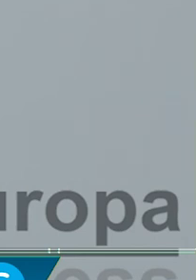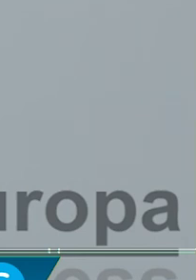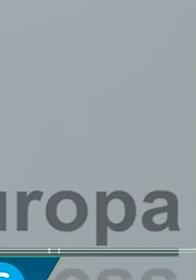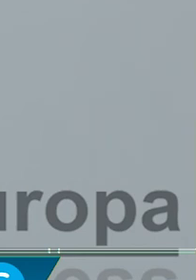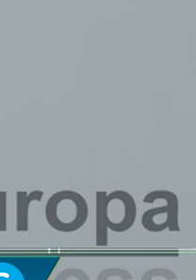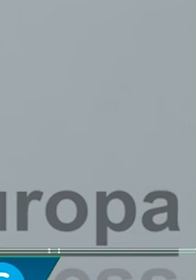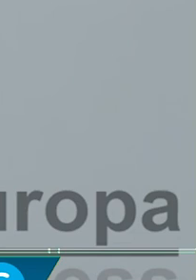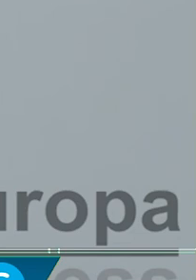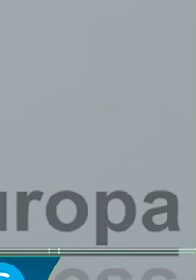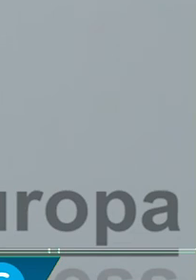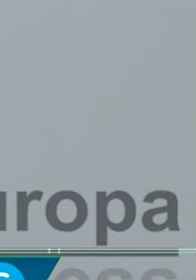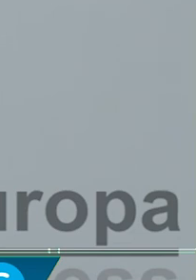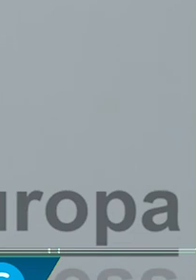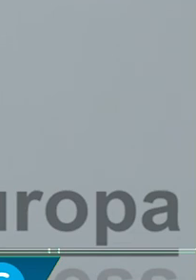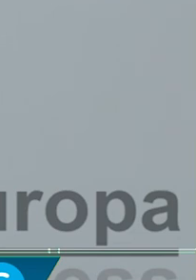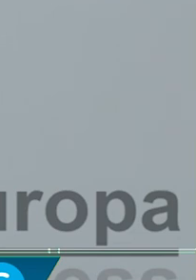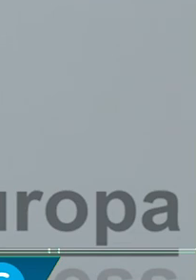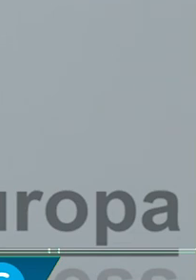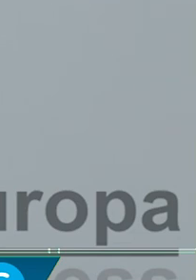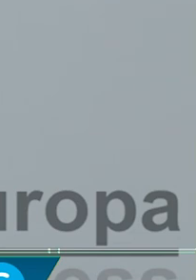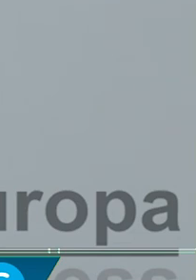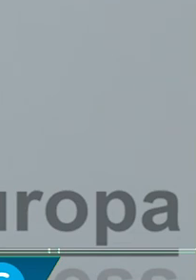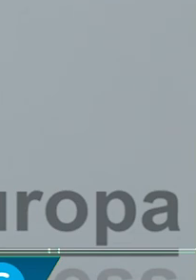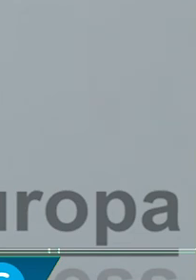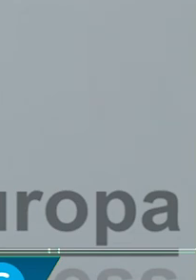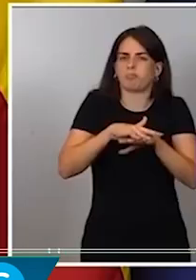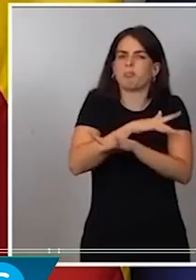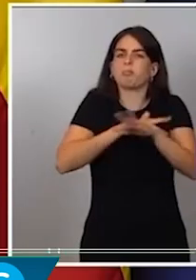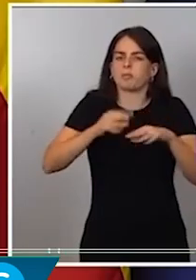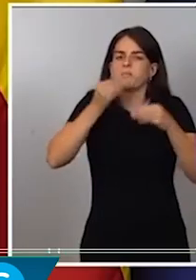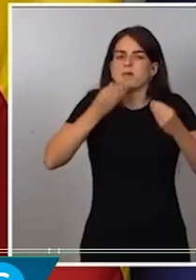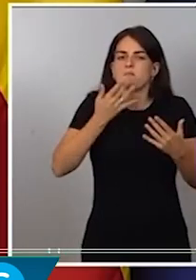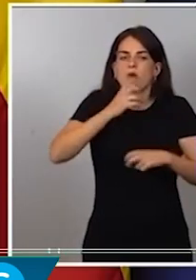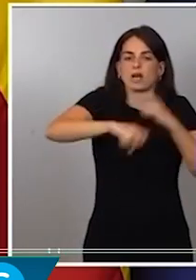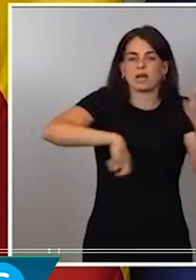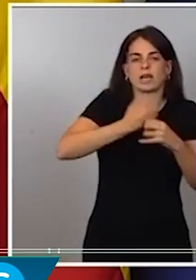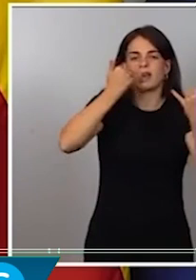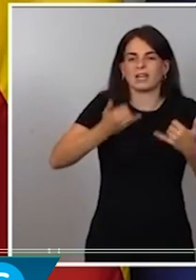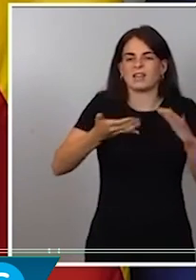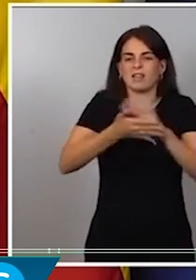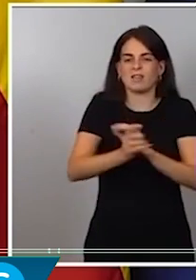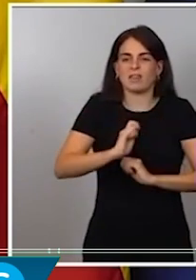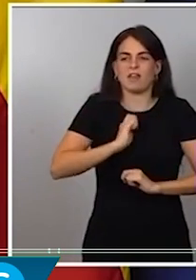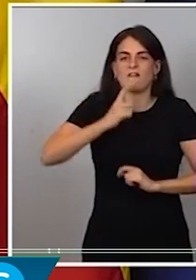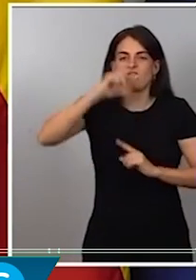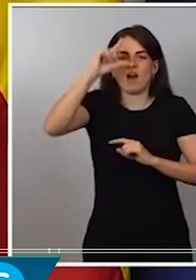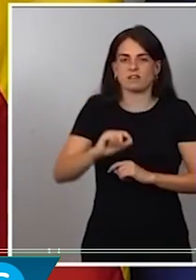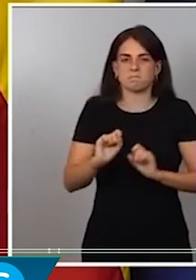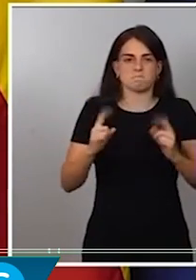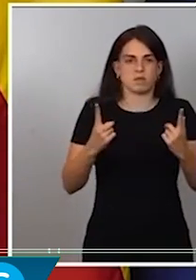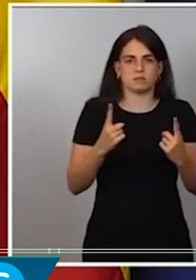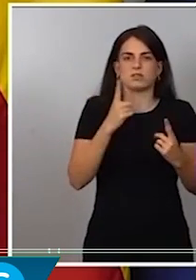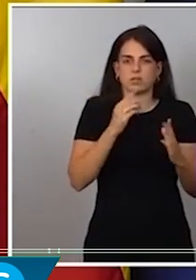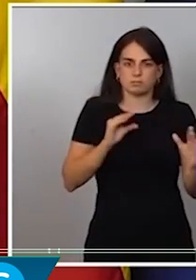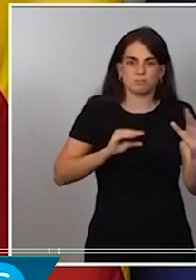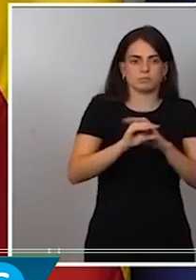de un lenguaje políticamente correcto. Evidentemente, el que esté en contra de esta tendencia sociopolítica y económica, pues, llamada